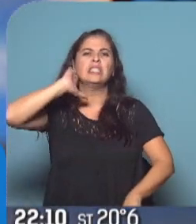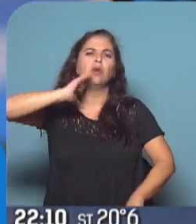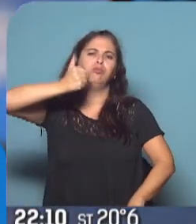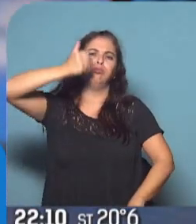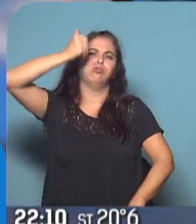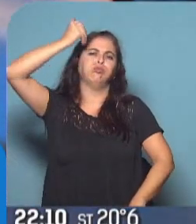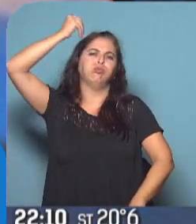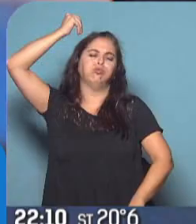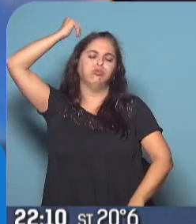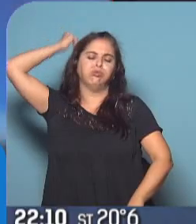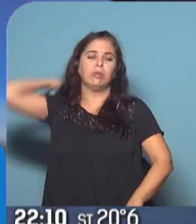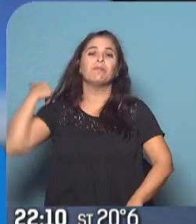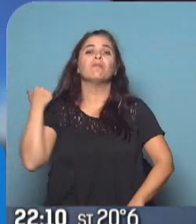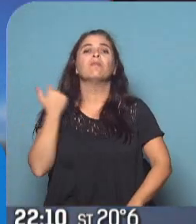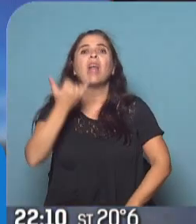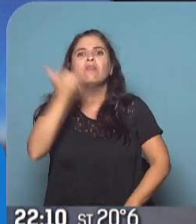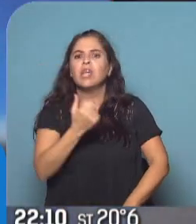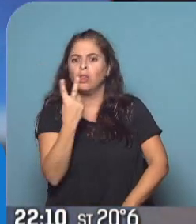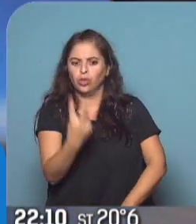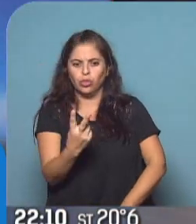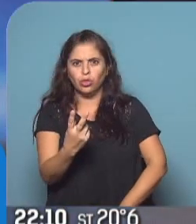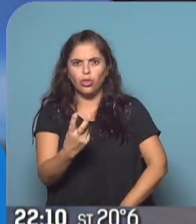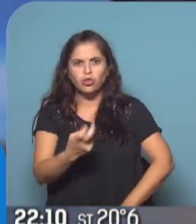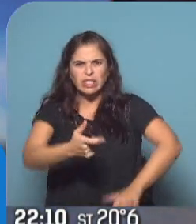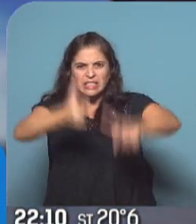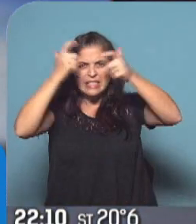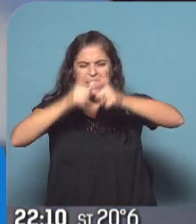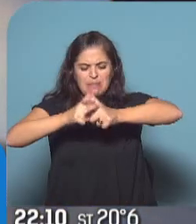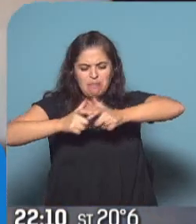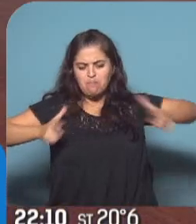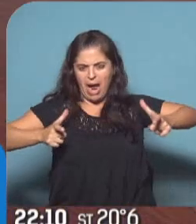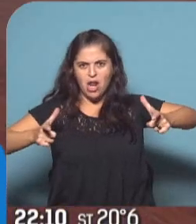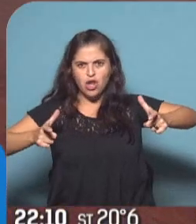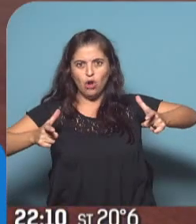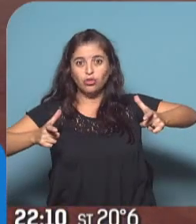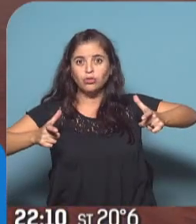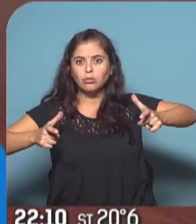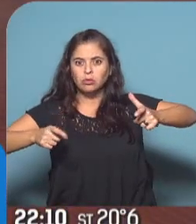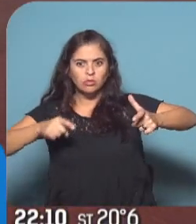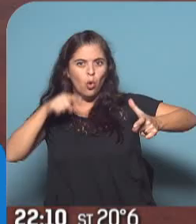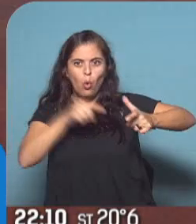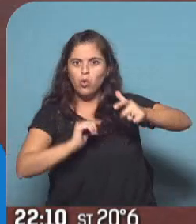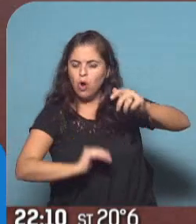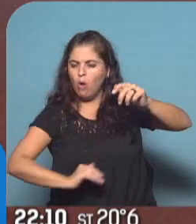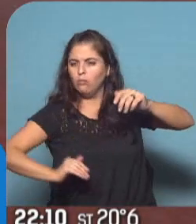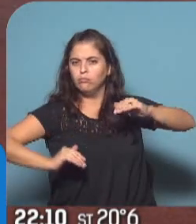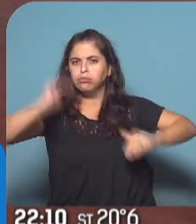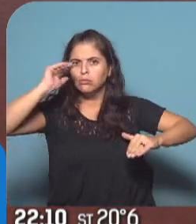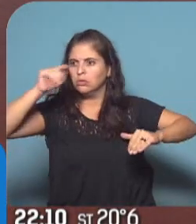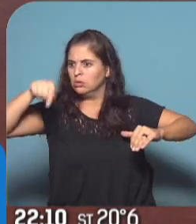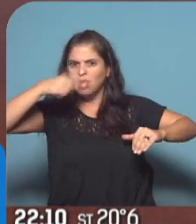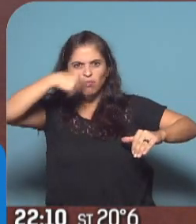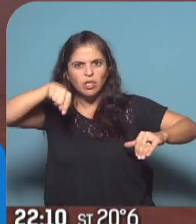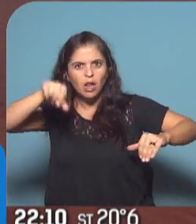Otomano, que el Imperio Safávida la perdió, pero ha hecho una retórica siempre el Imperio Safávida y los persas y los iraníes sobre esa derrota